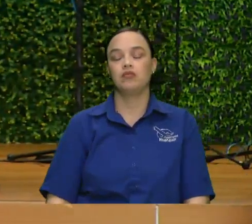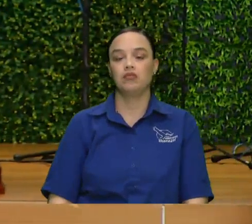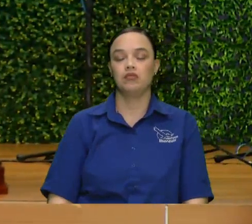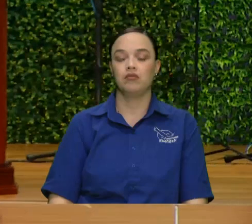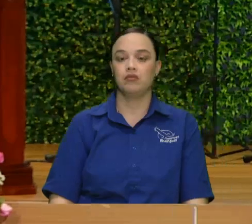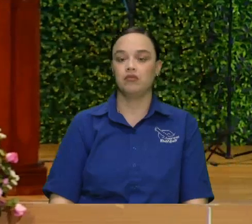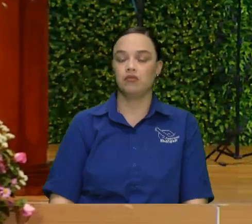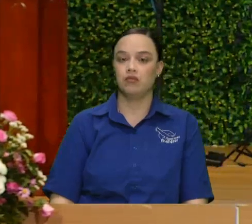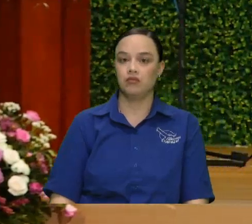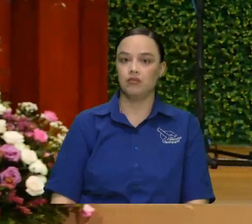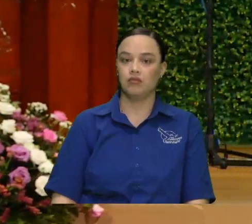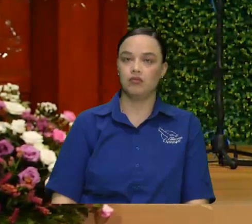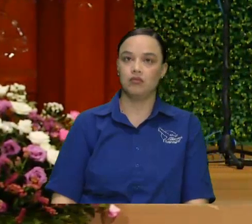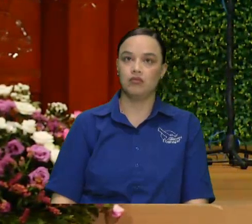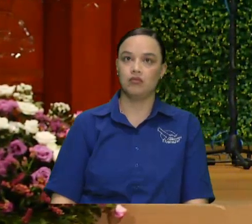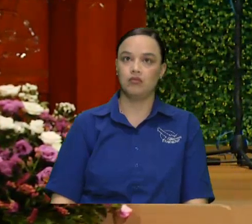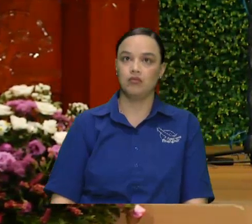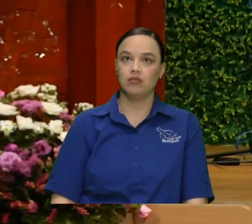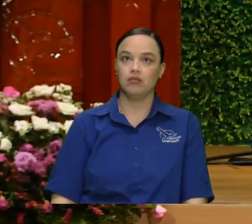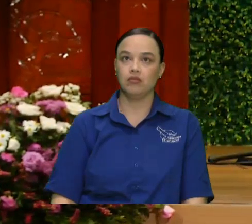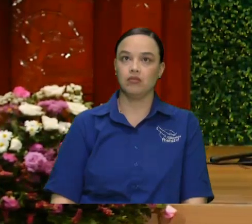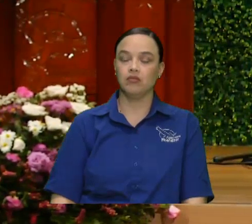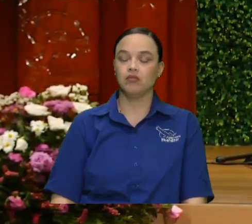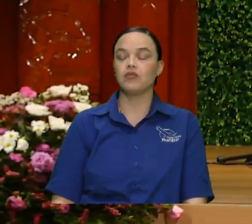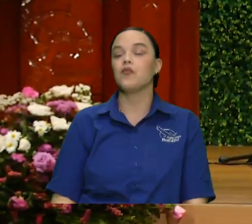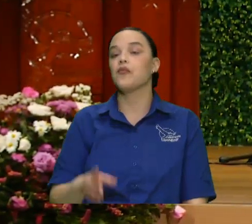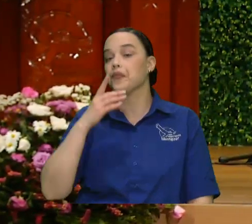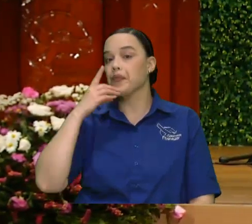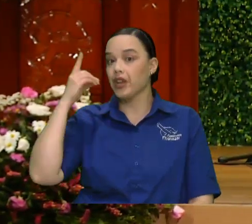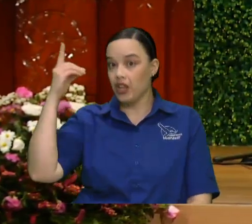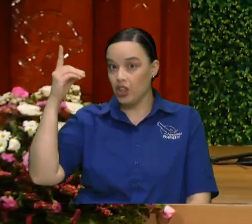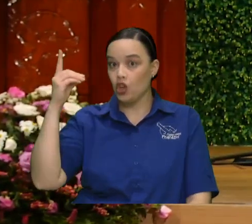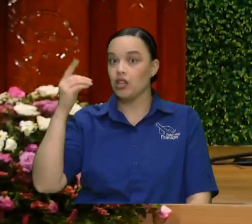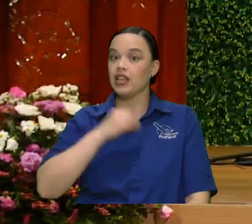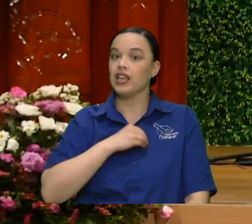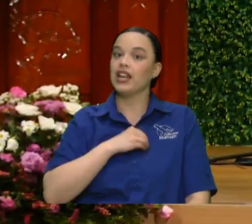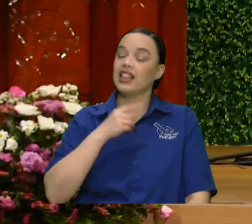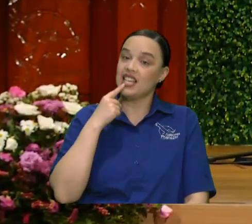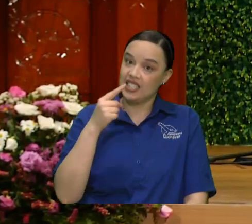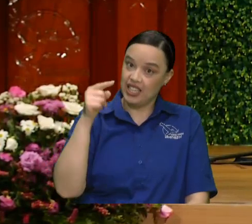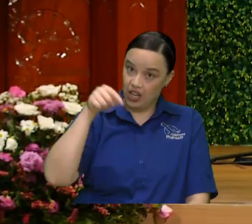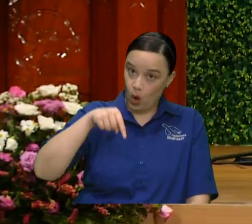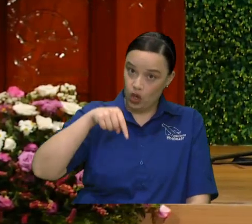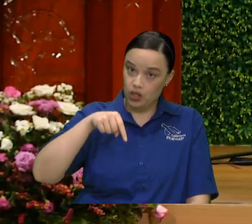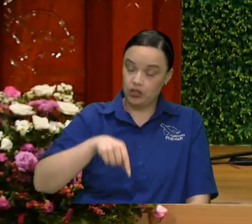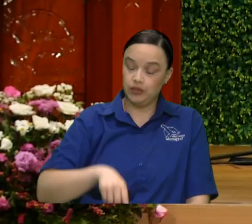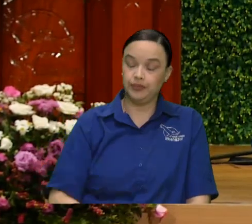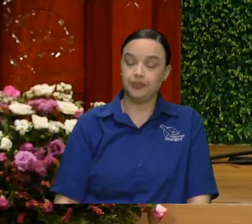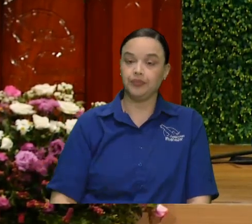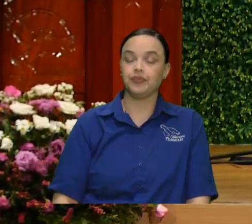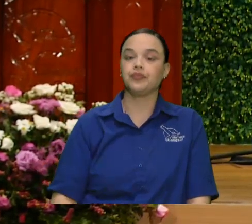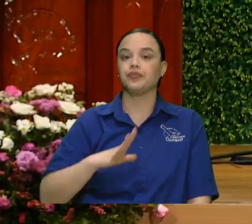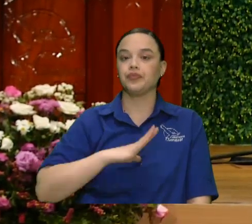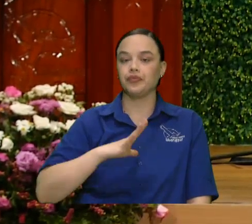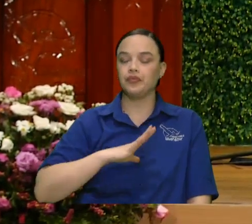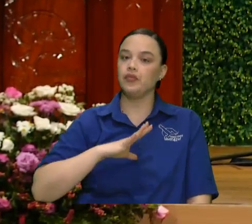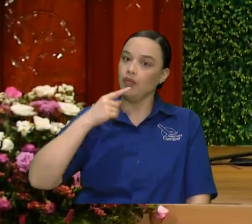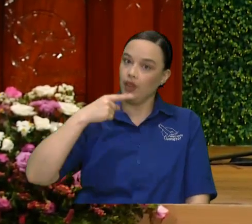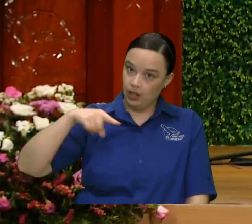eso precisamente es lo que dios le quiere decir en esta hora que tenemos que